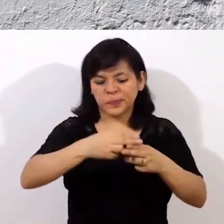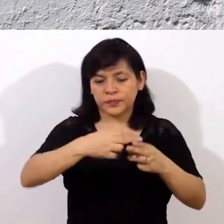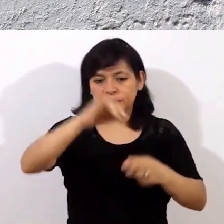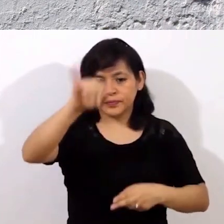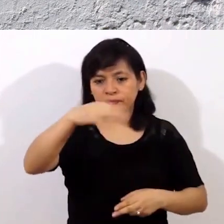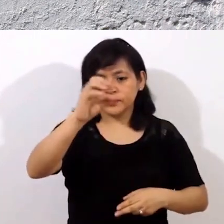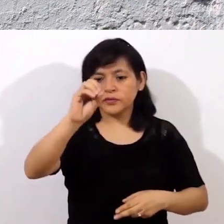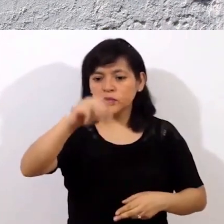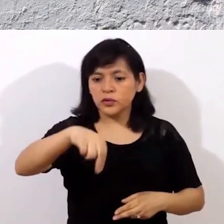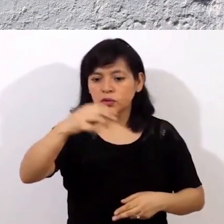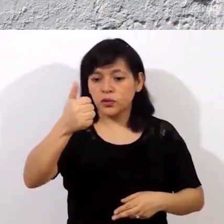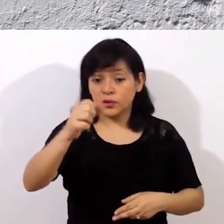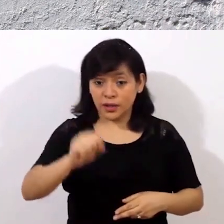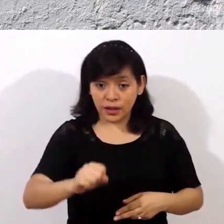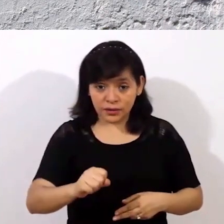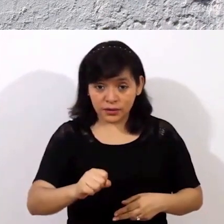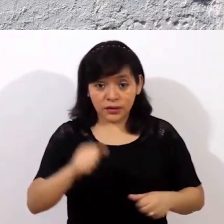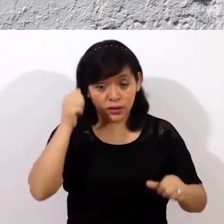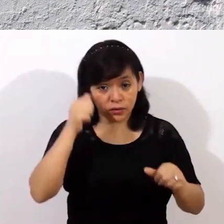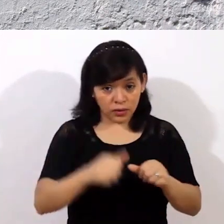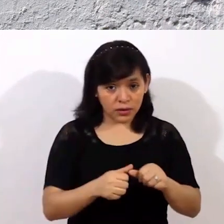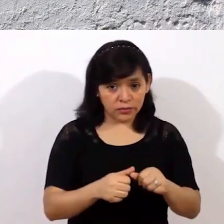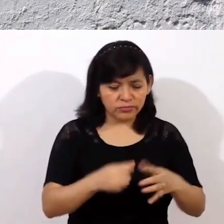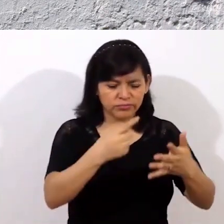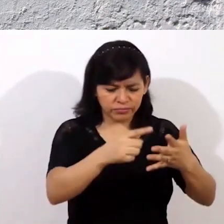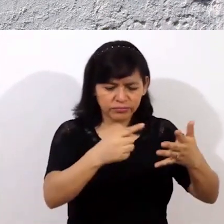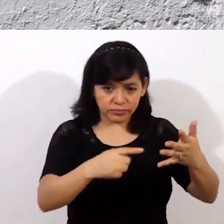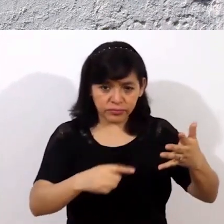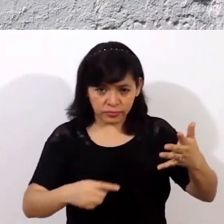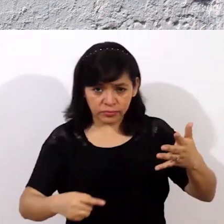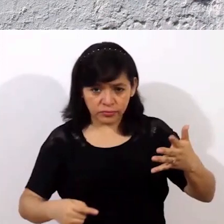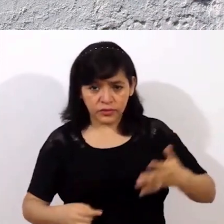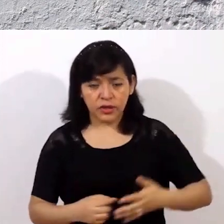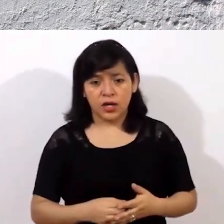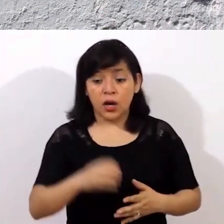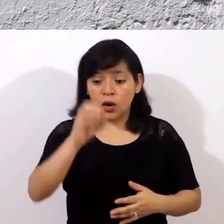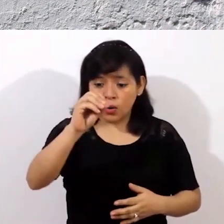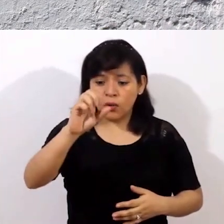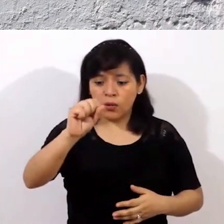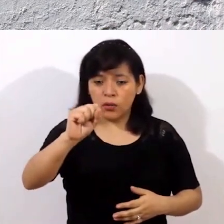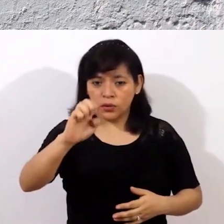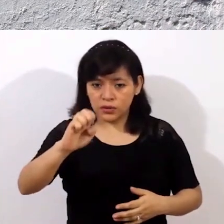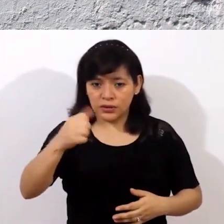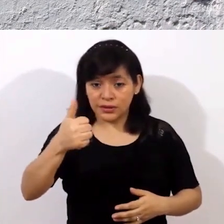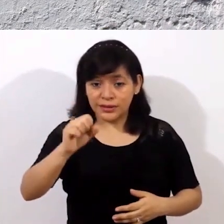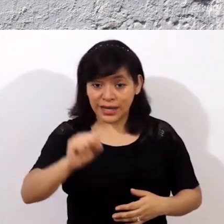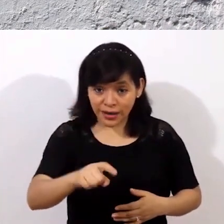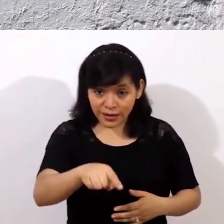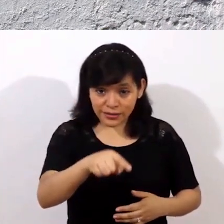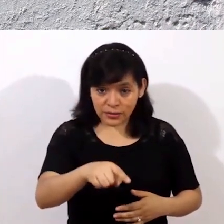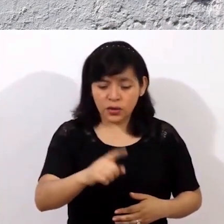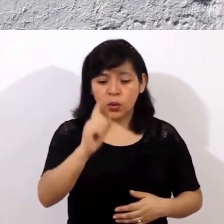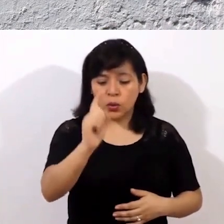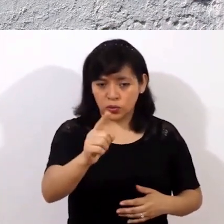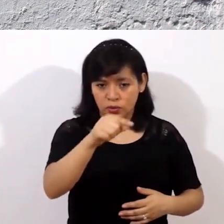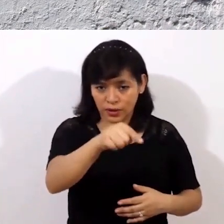Jonás, algunos datan para él para el año 790 antes de Cristo. En fin, así que encontramos a varios profetas y